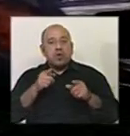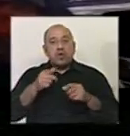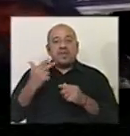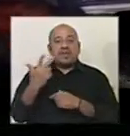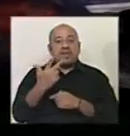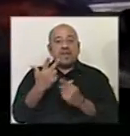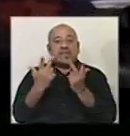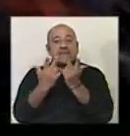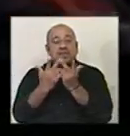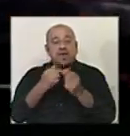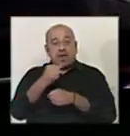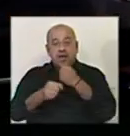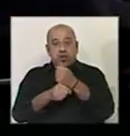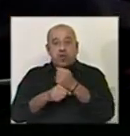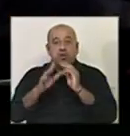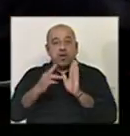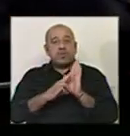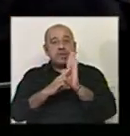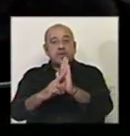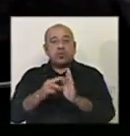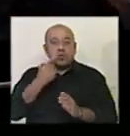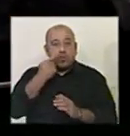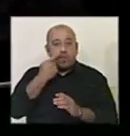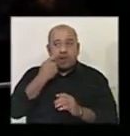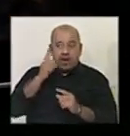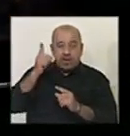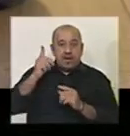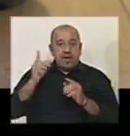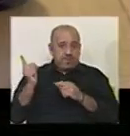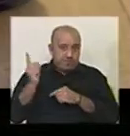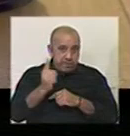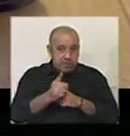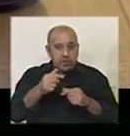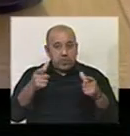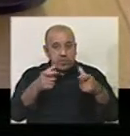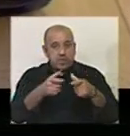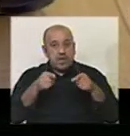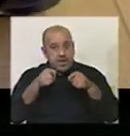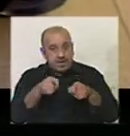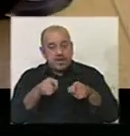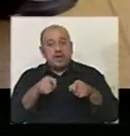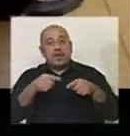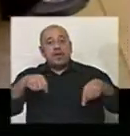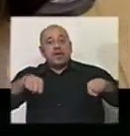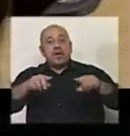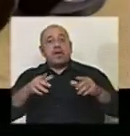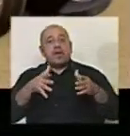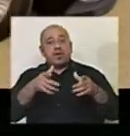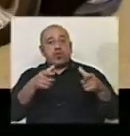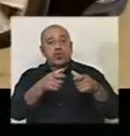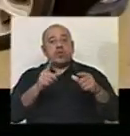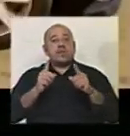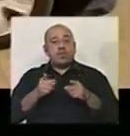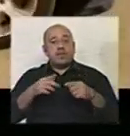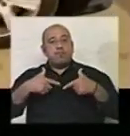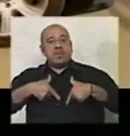representó a su padre, el rey Salman bin Abdulaziz, en la cumbre del G20. Además de heredero al trono, es también ministro de